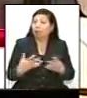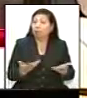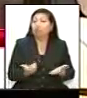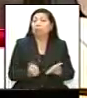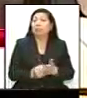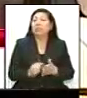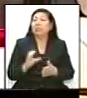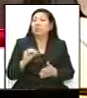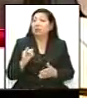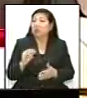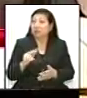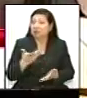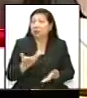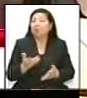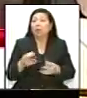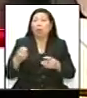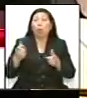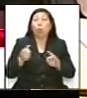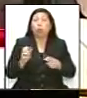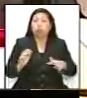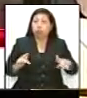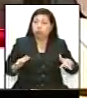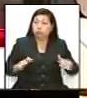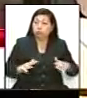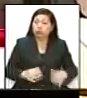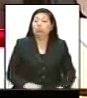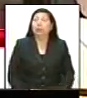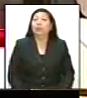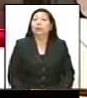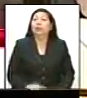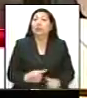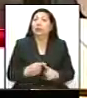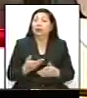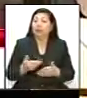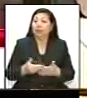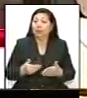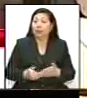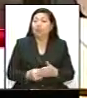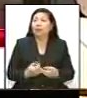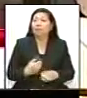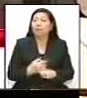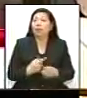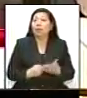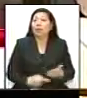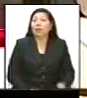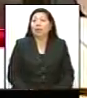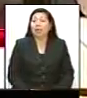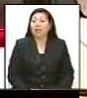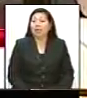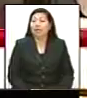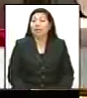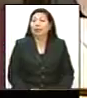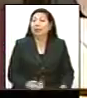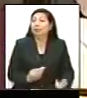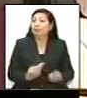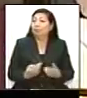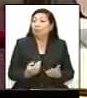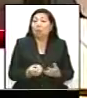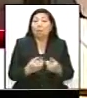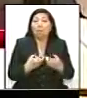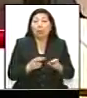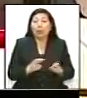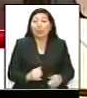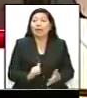una guerra civil, hay una invasión, una rebelión, una sedición, un motín, hay una intranquilidad